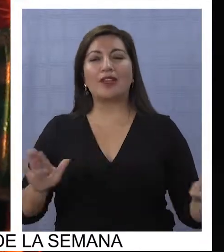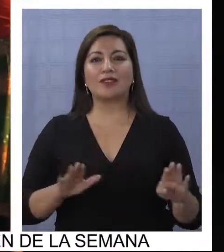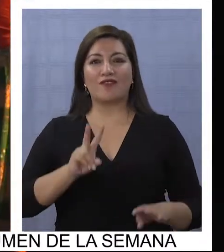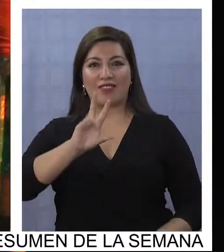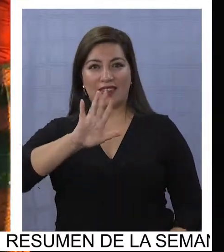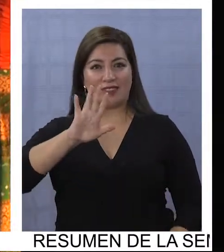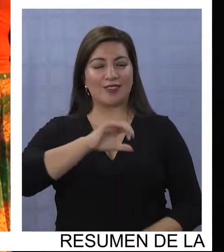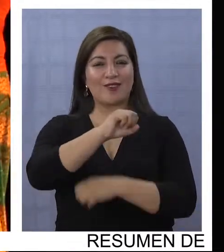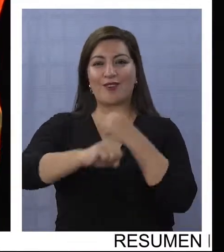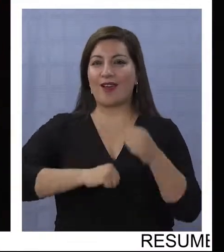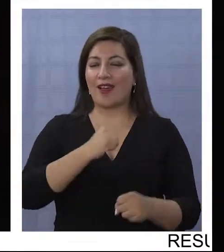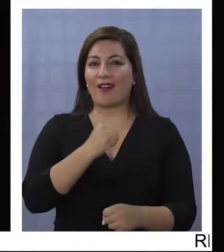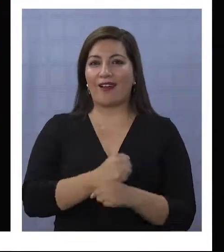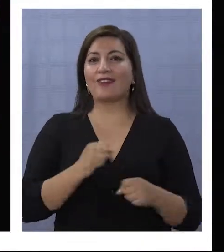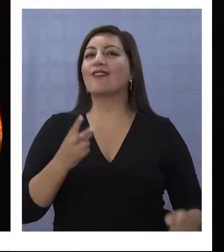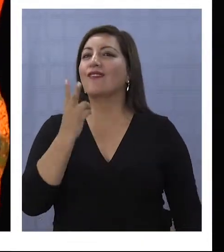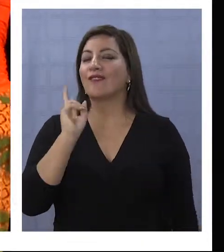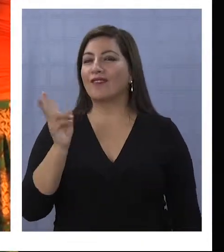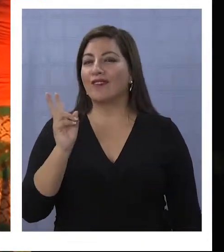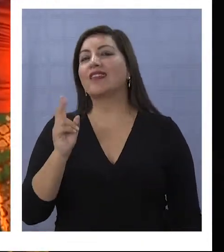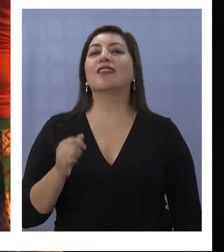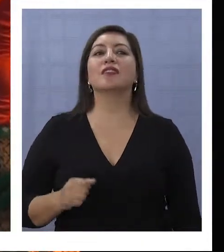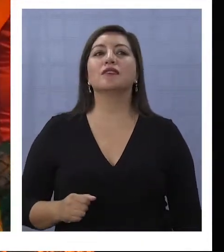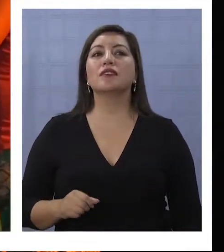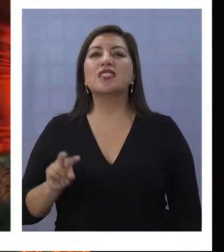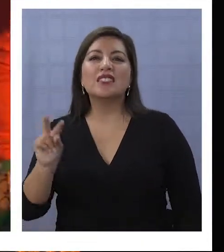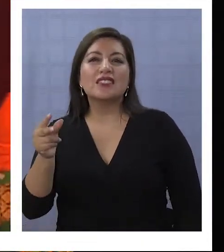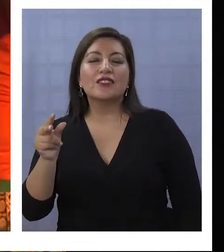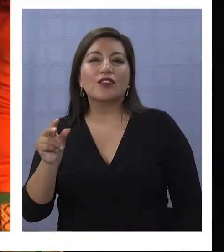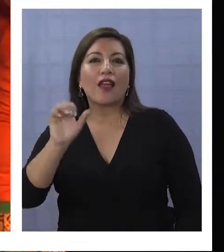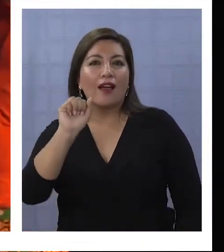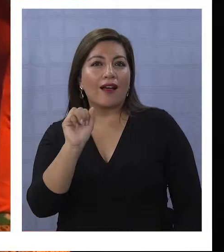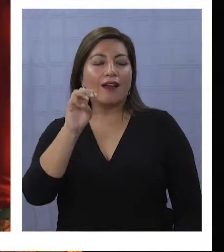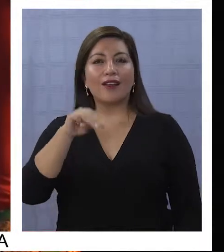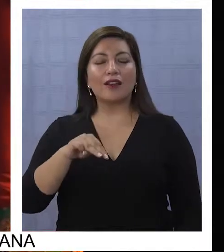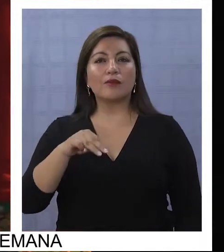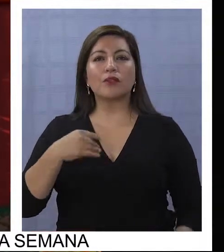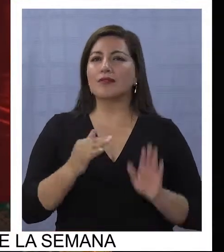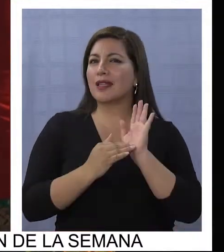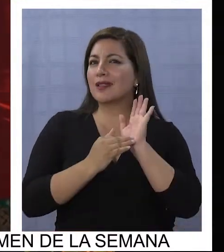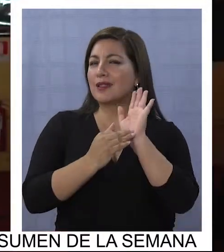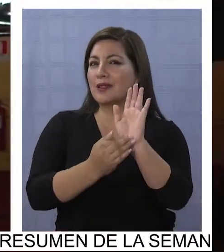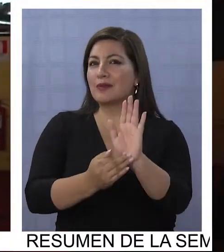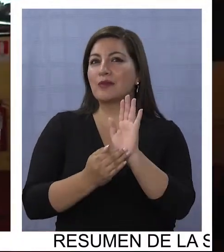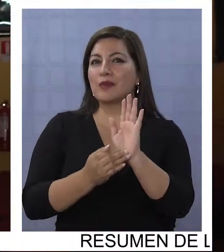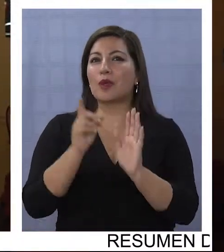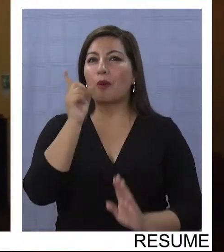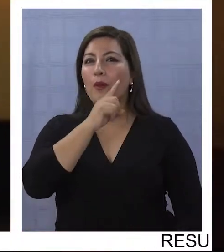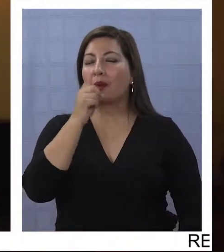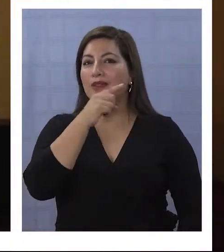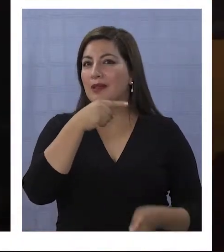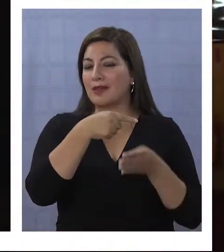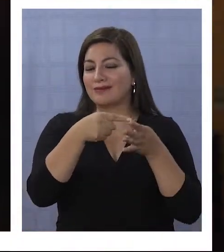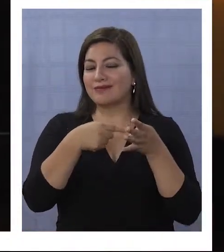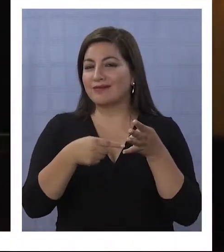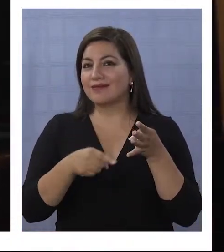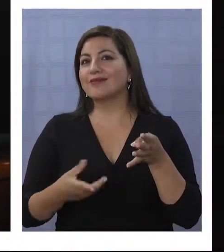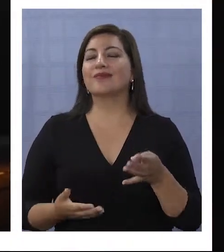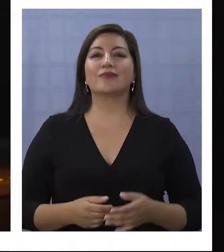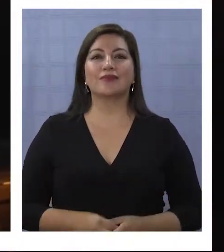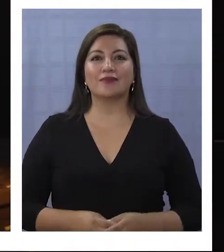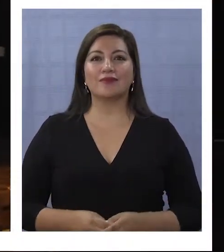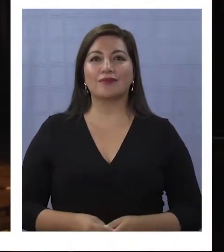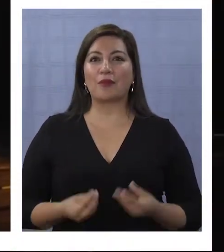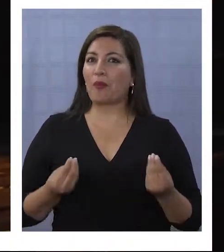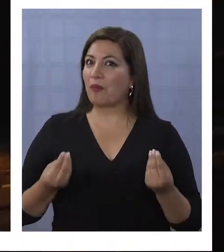vida con la obra Sintonía AM, que se ha presentado con éxito en las últimas semanas. Excelente,